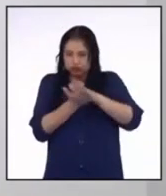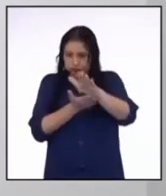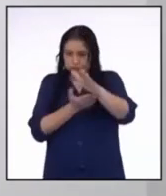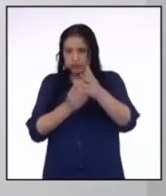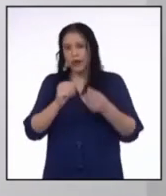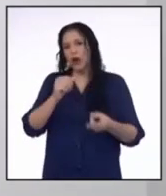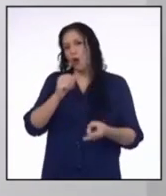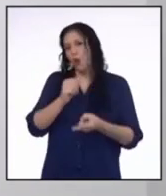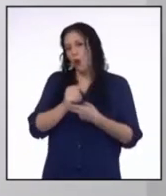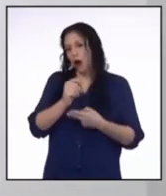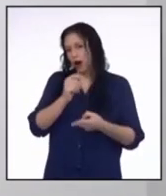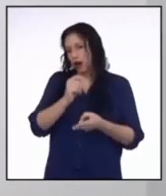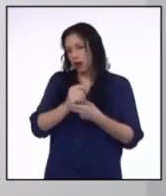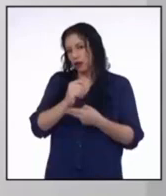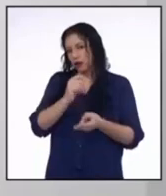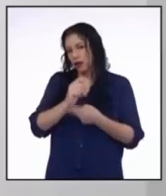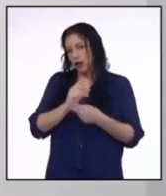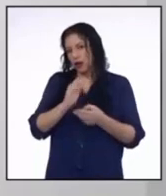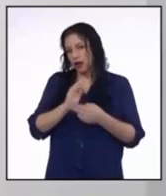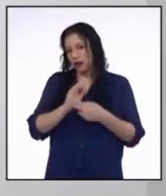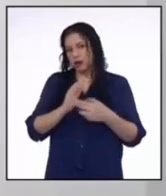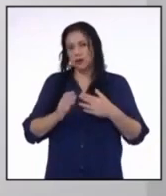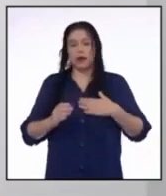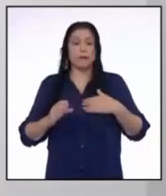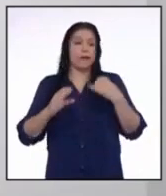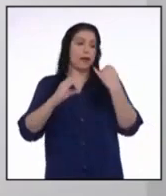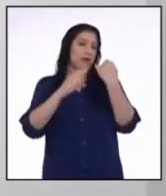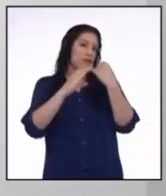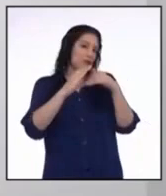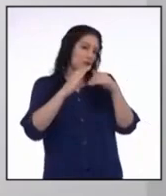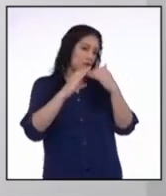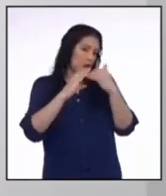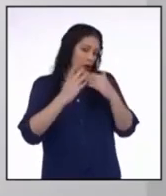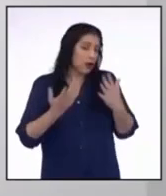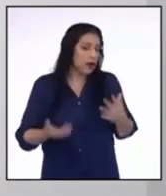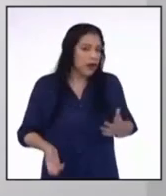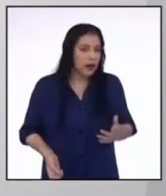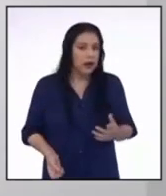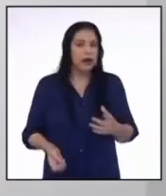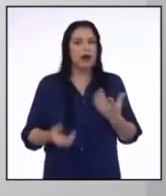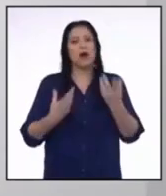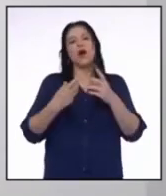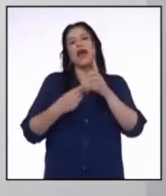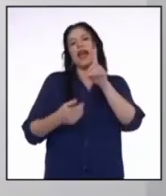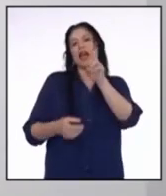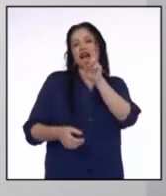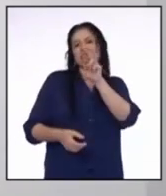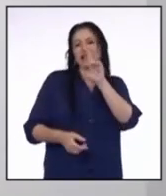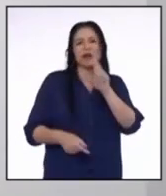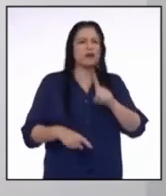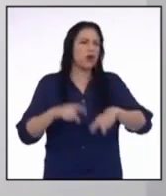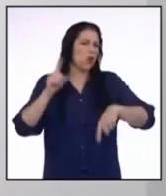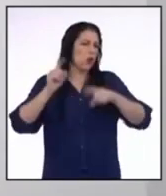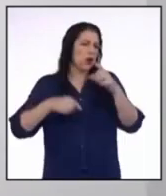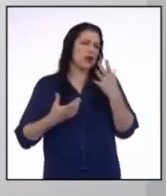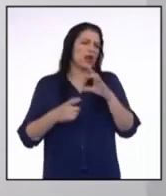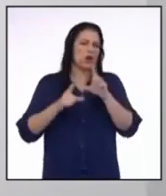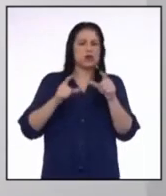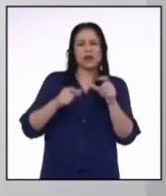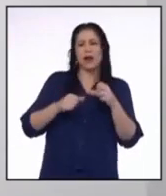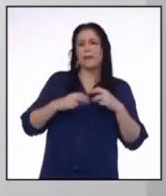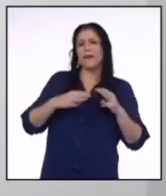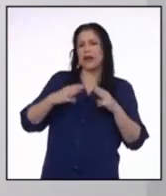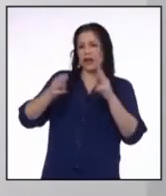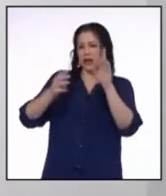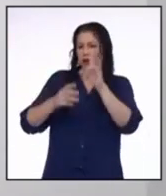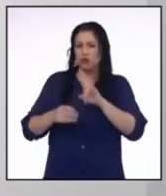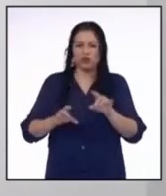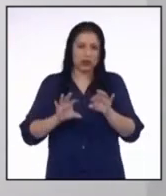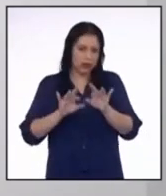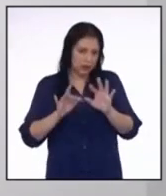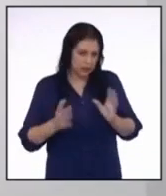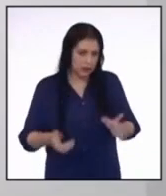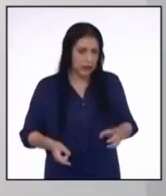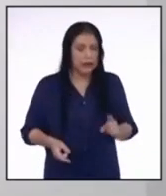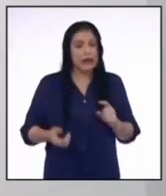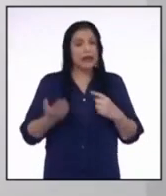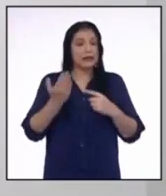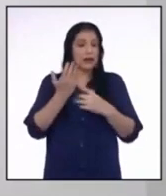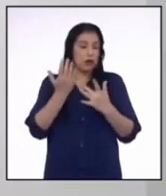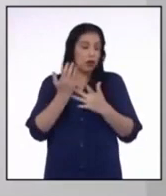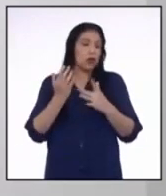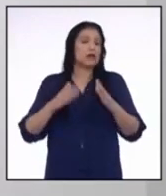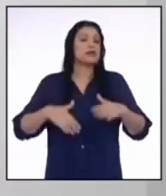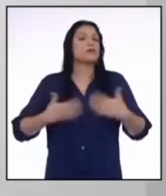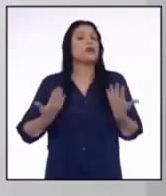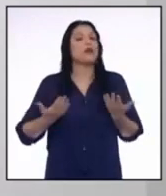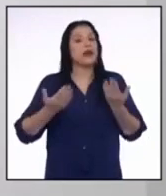y guardarlos en nuestro correo electrónico, Drive o en cualquier otra forma que utilicen. Así